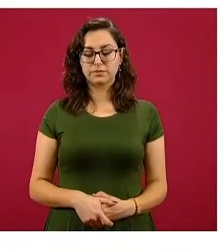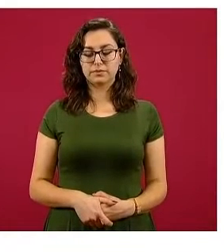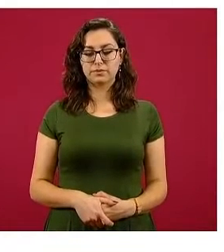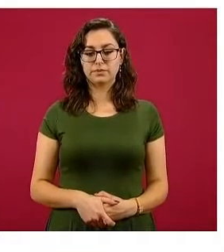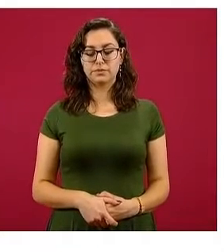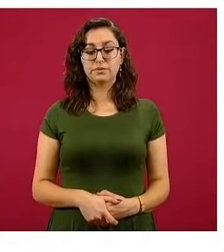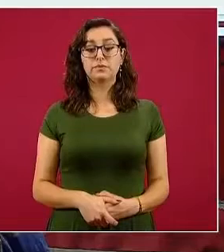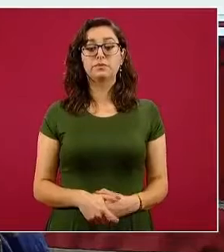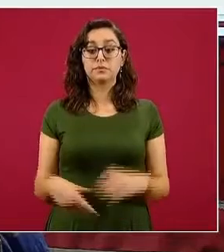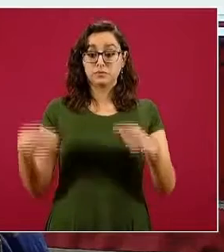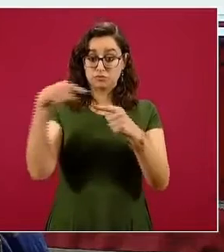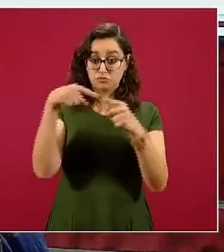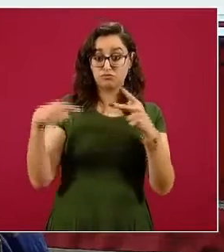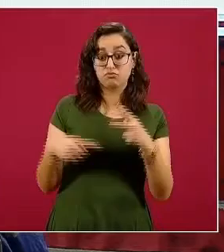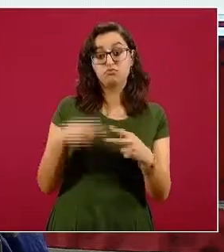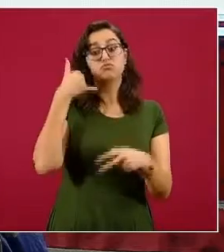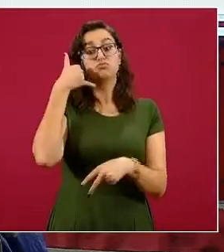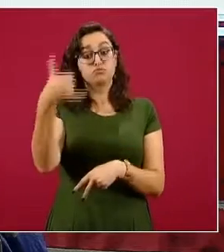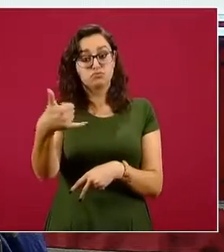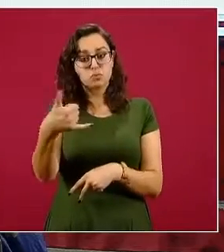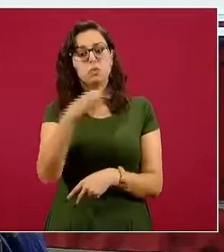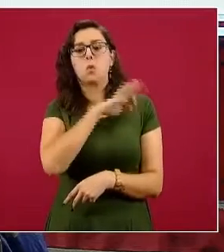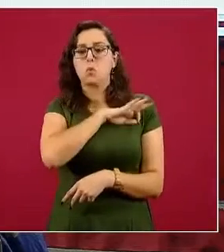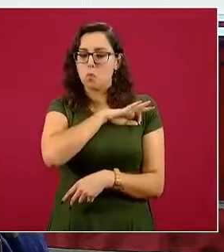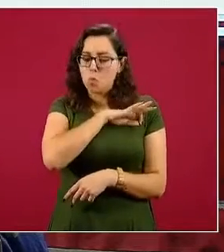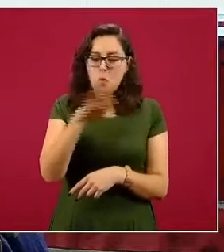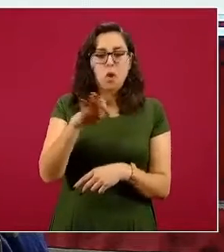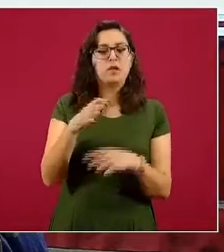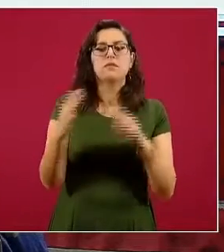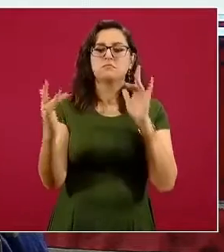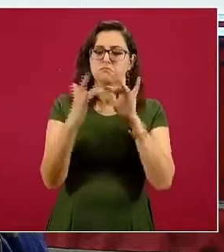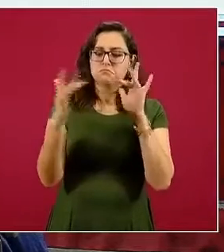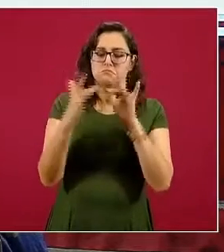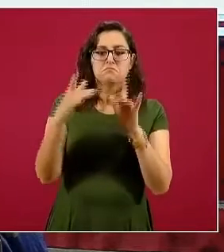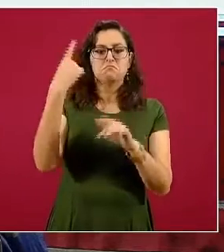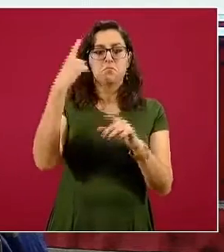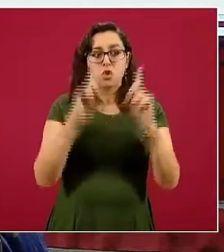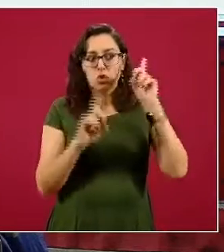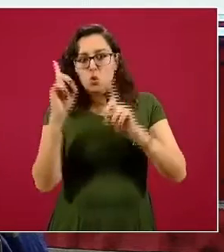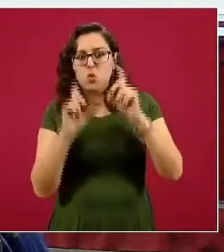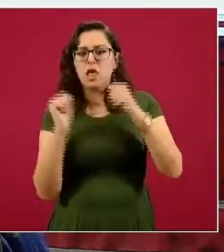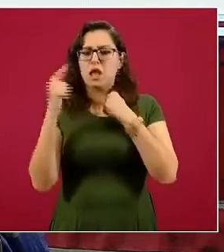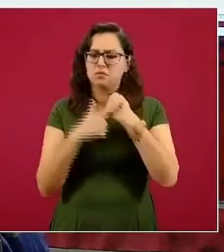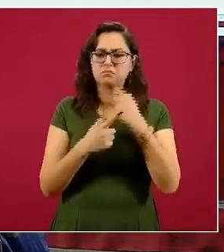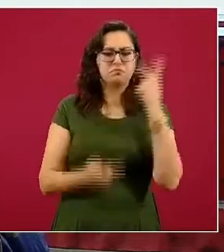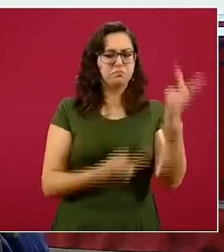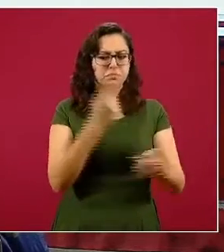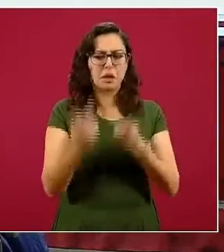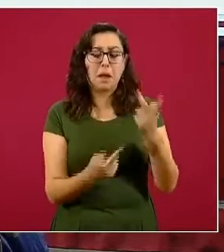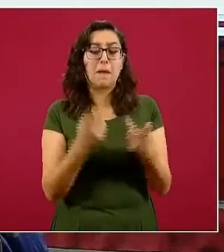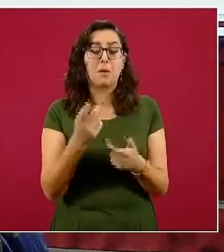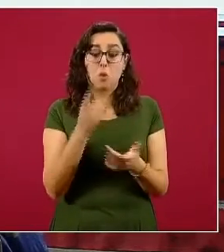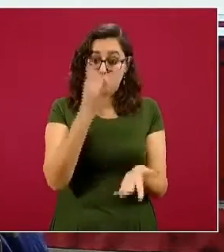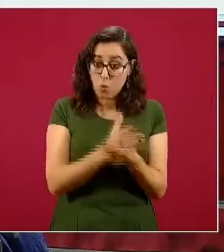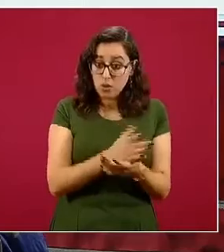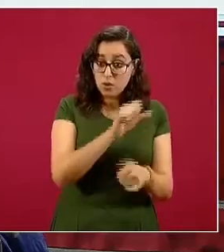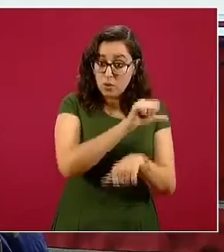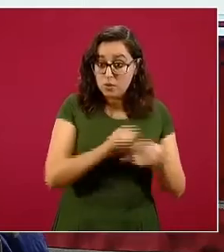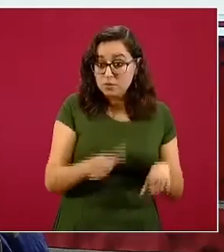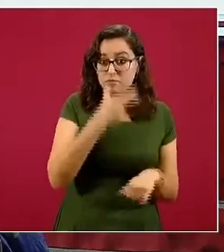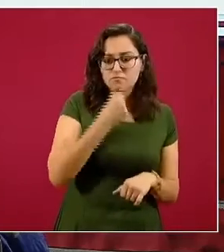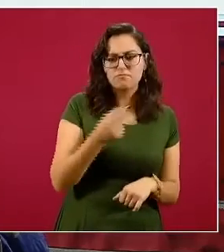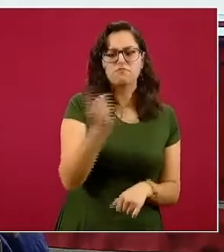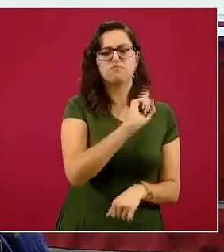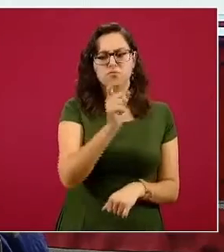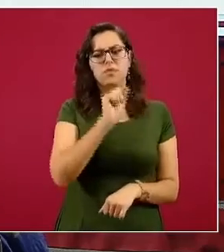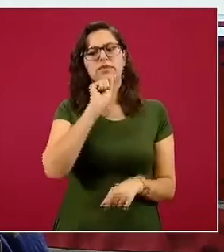800-624-6464. En estas líneas se pueden responder todas las preguntas, no solamente de este método anticonceptivo, sino de muchos otros, pero en